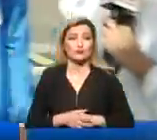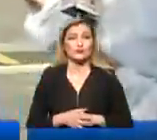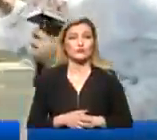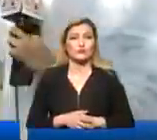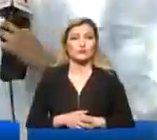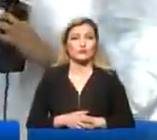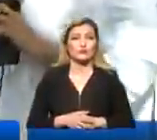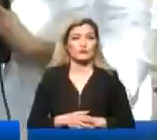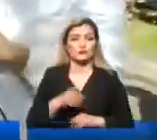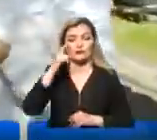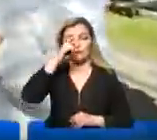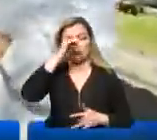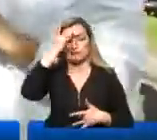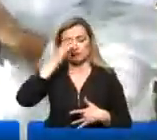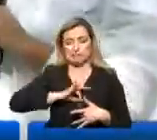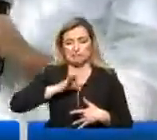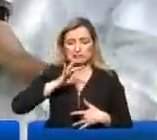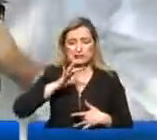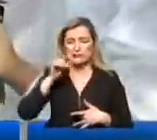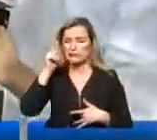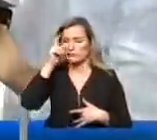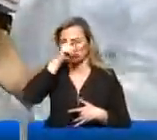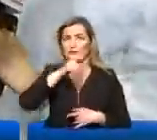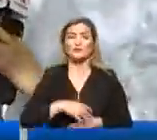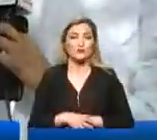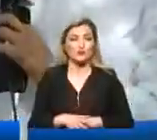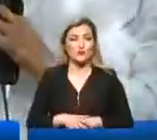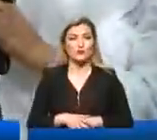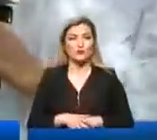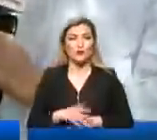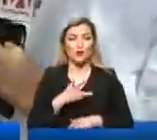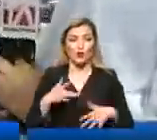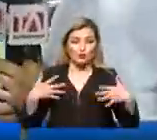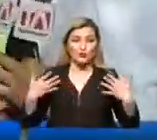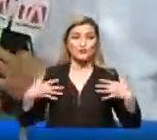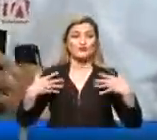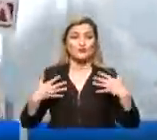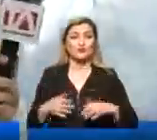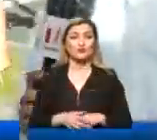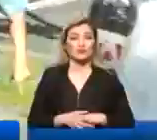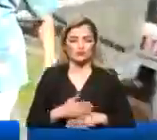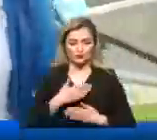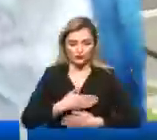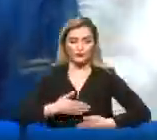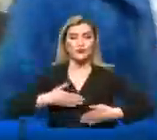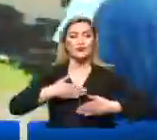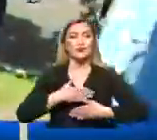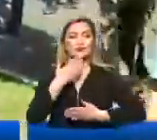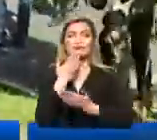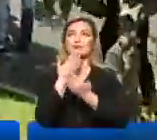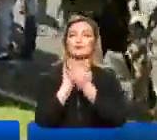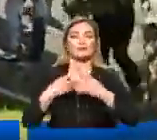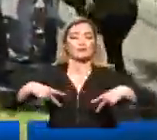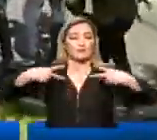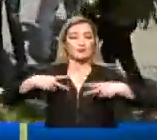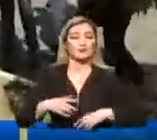pasando estos momentos complicados, difíciles, también hay momentos de alegría, momentos en los que hay que disfrutar y agradecer a la